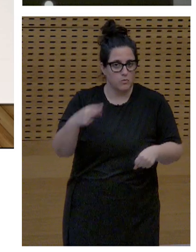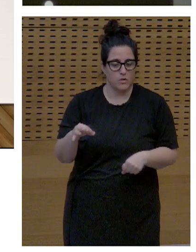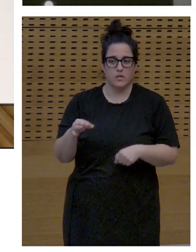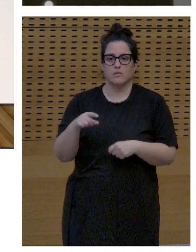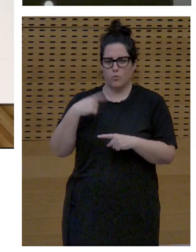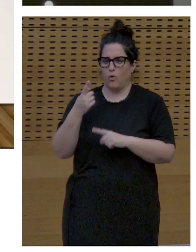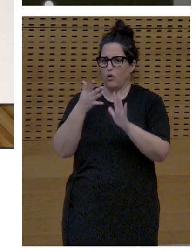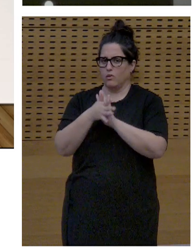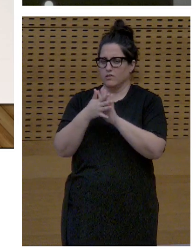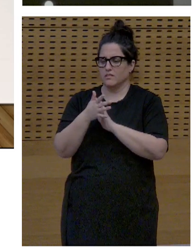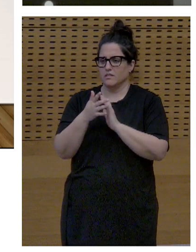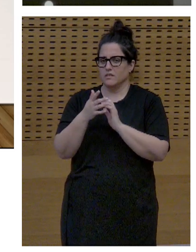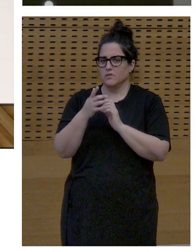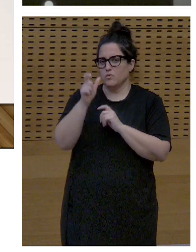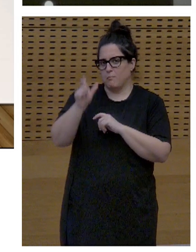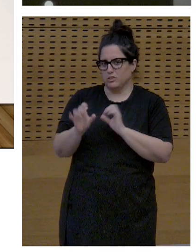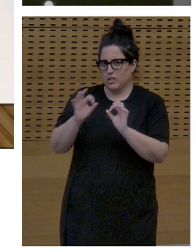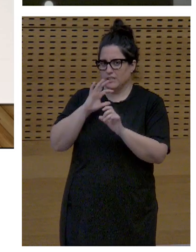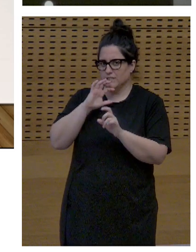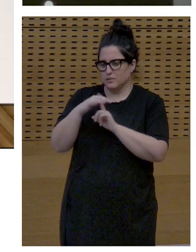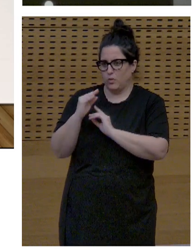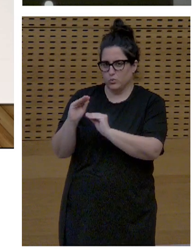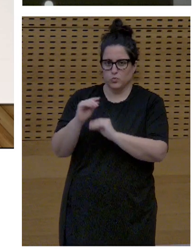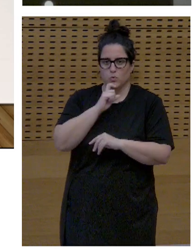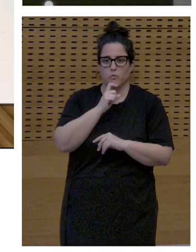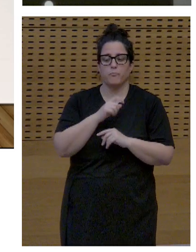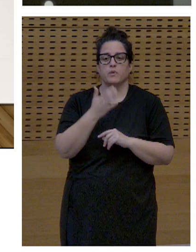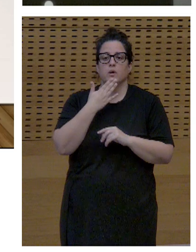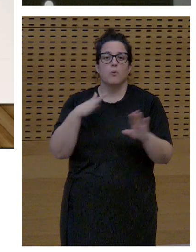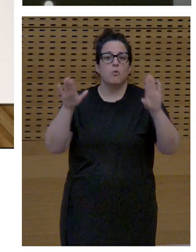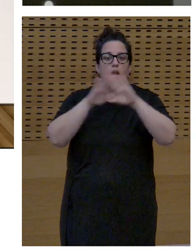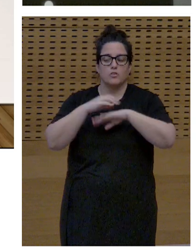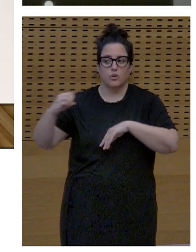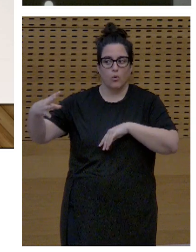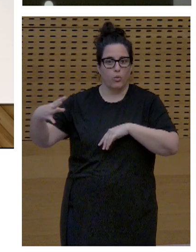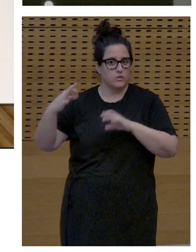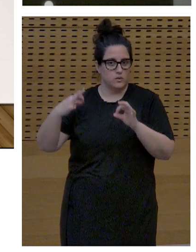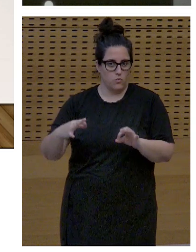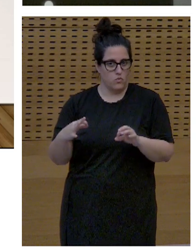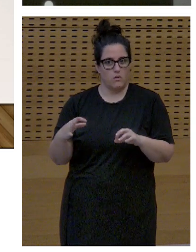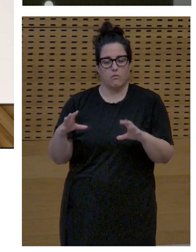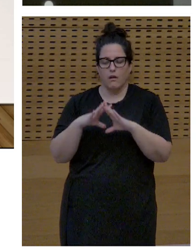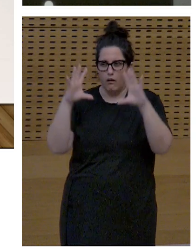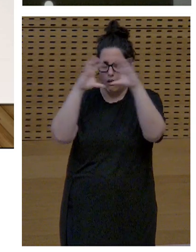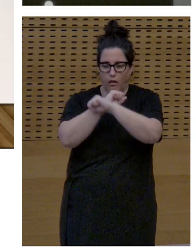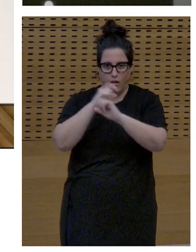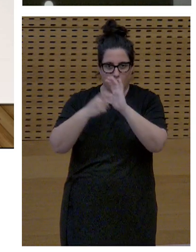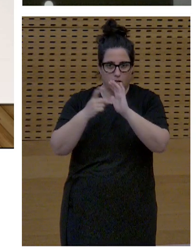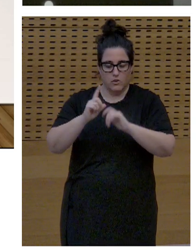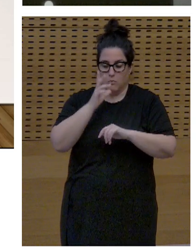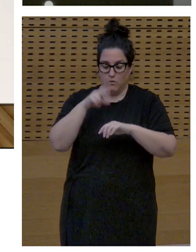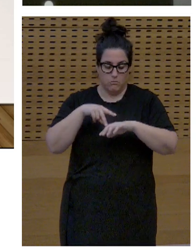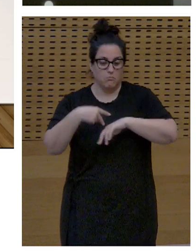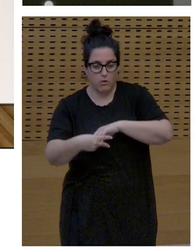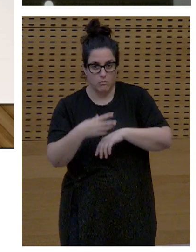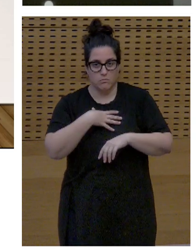estos métodos de apoyo. Cuando nos levantamos por la noche, un poco de luz, que no estemos en una oscuridad que nos podamos